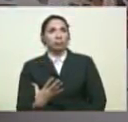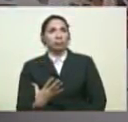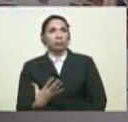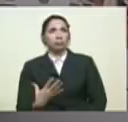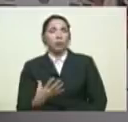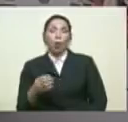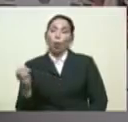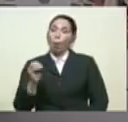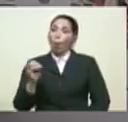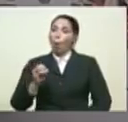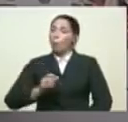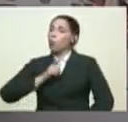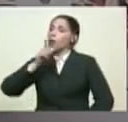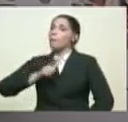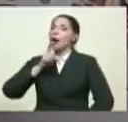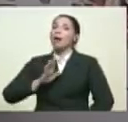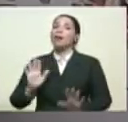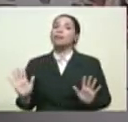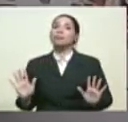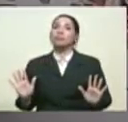o es por las malas.